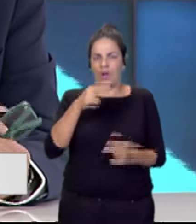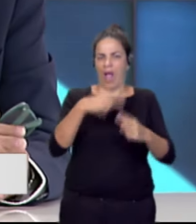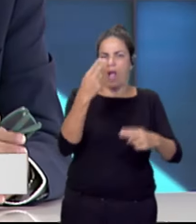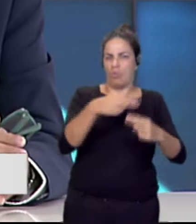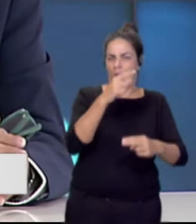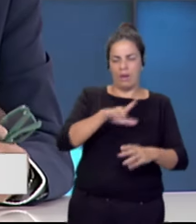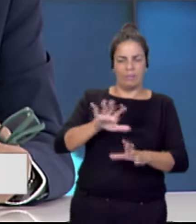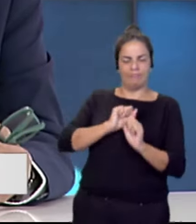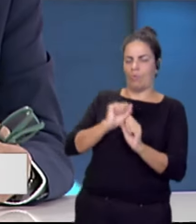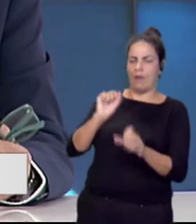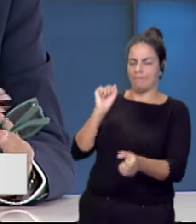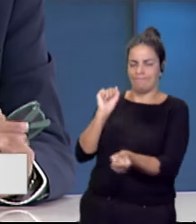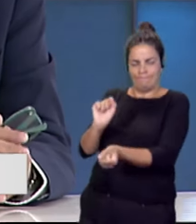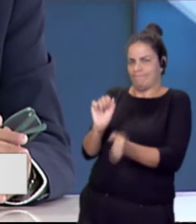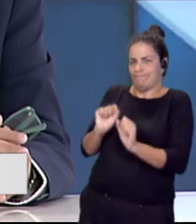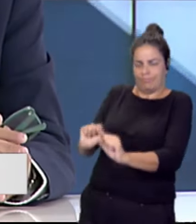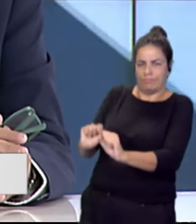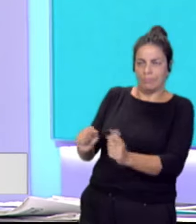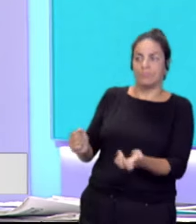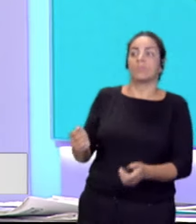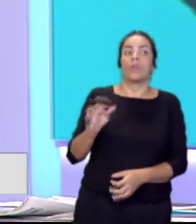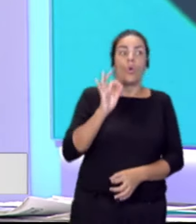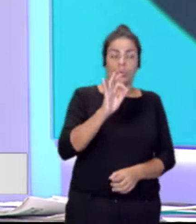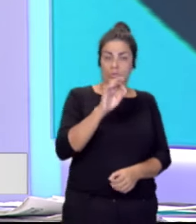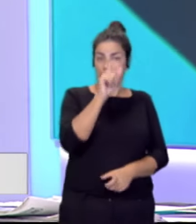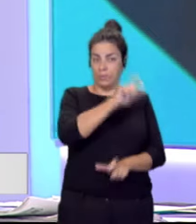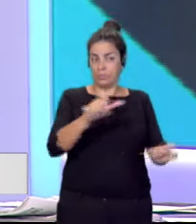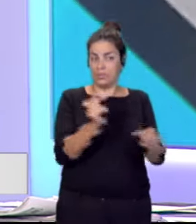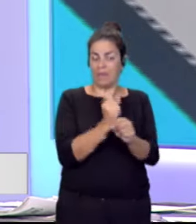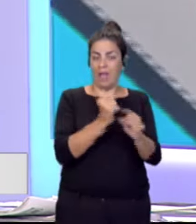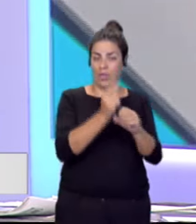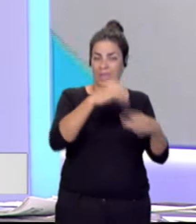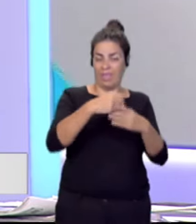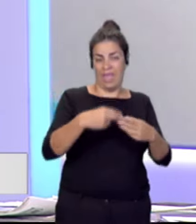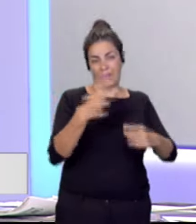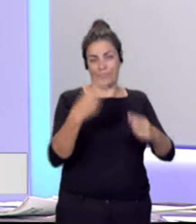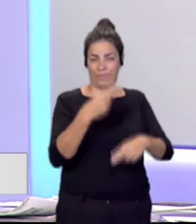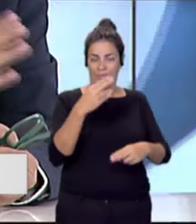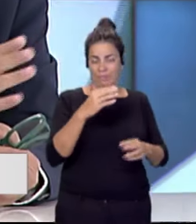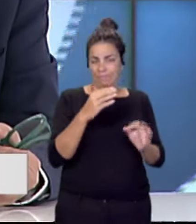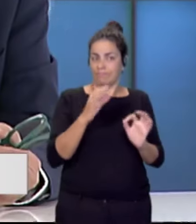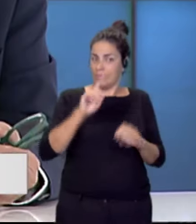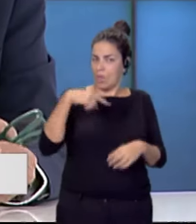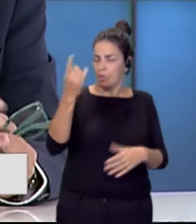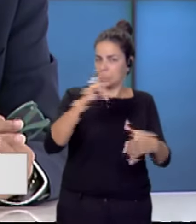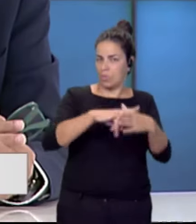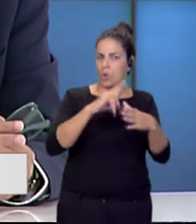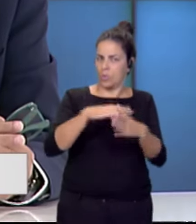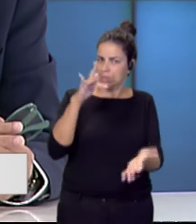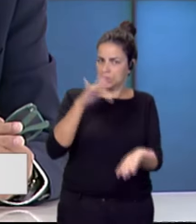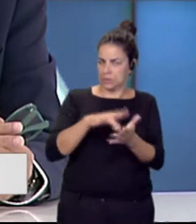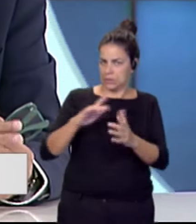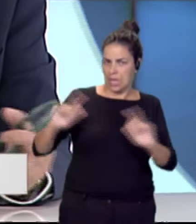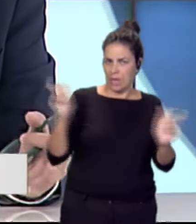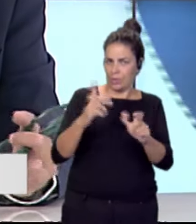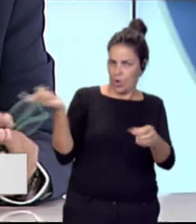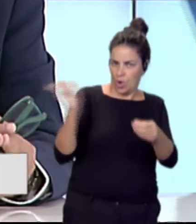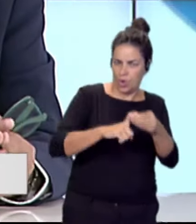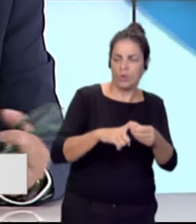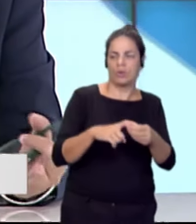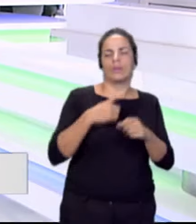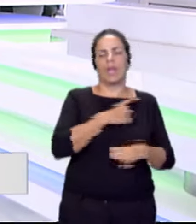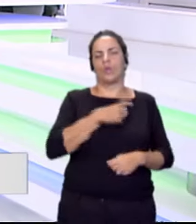algunos funcionarios de aduanas, vienen a la próxima sesión, el próximo lunes, de esta comisión de investigación, donde ya han pasado algunas personas. Muchos